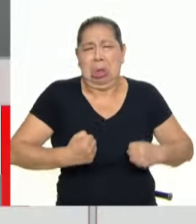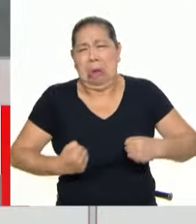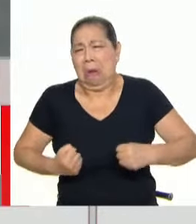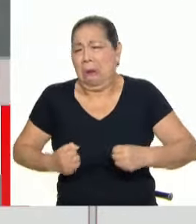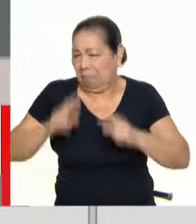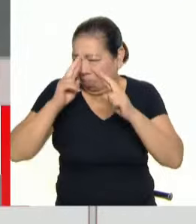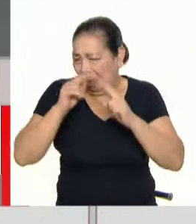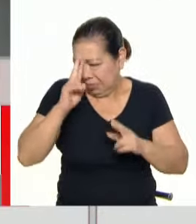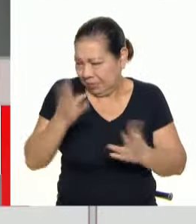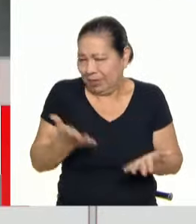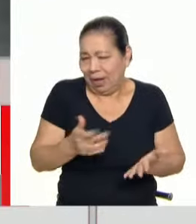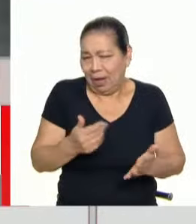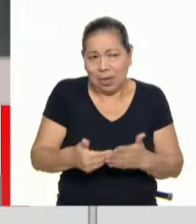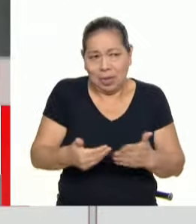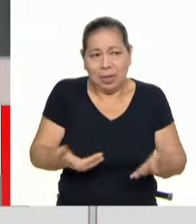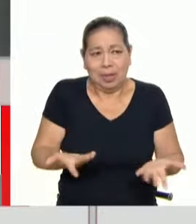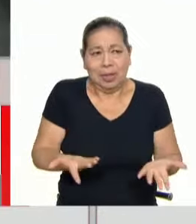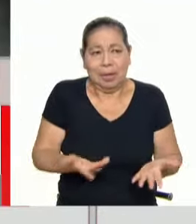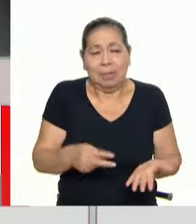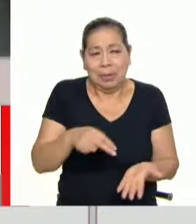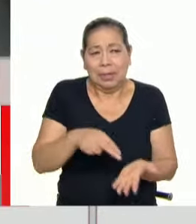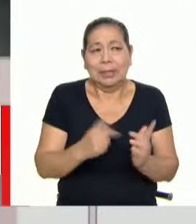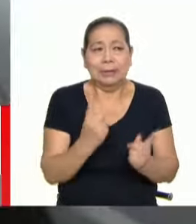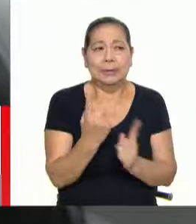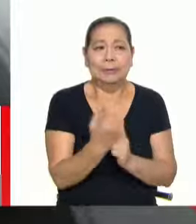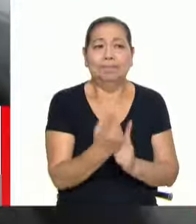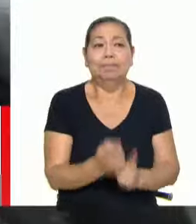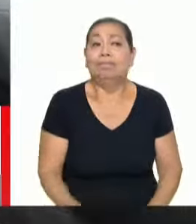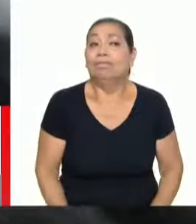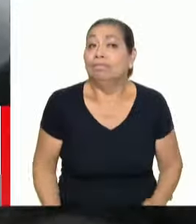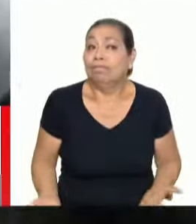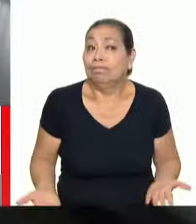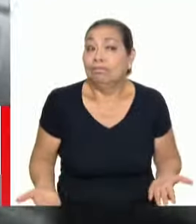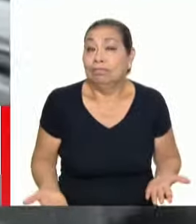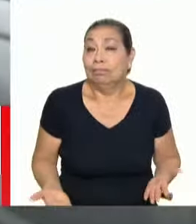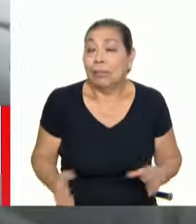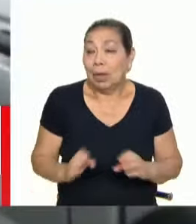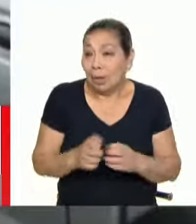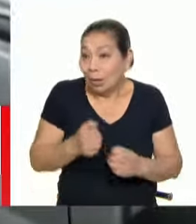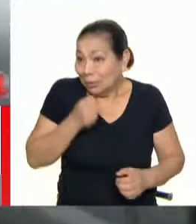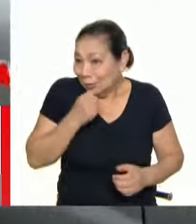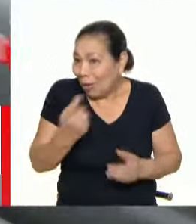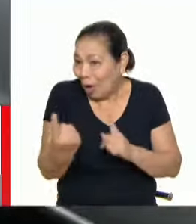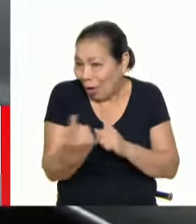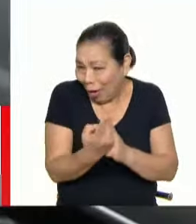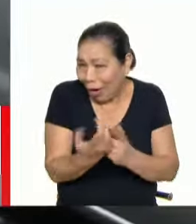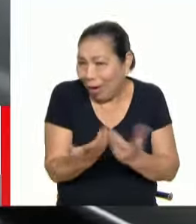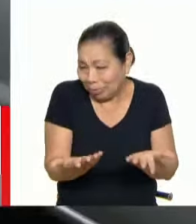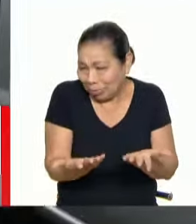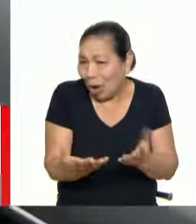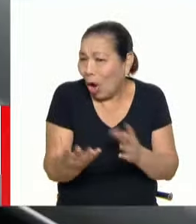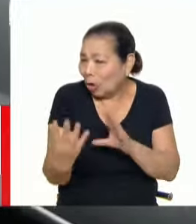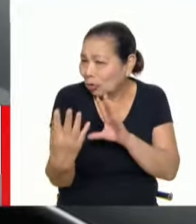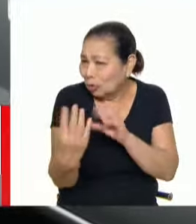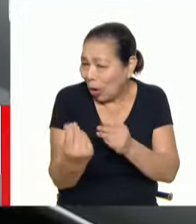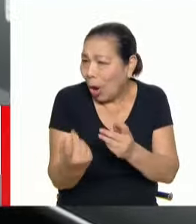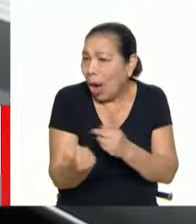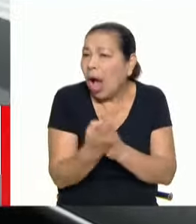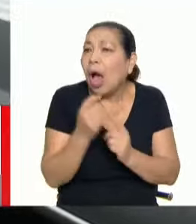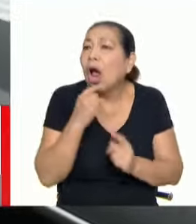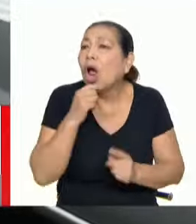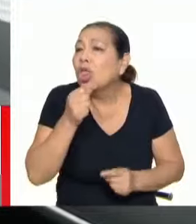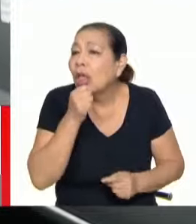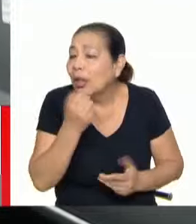y respetuoso ante los que están ahí presentes. Y ante nuestro equipo periodístico también, ¿no?, que está simplemente cubriendo